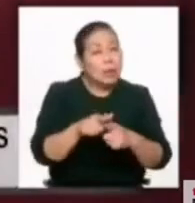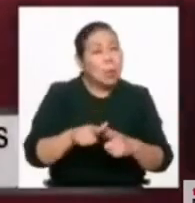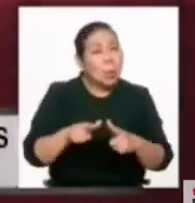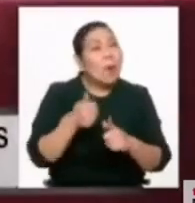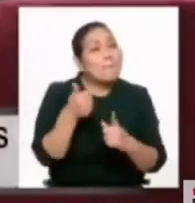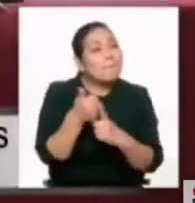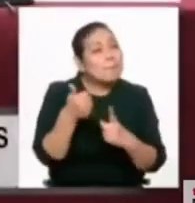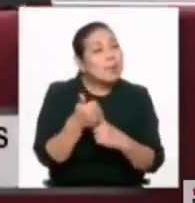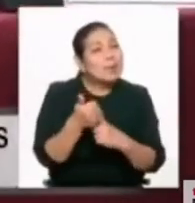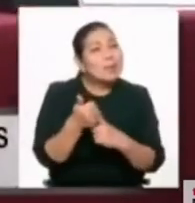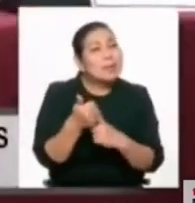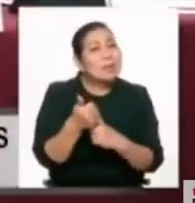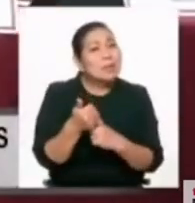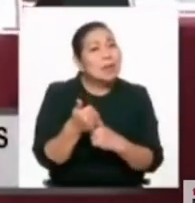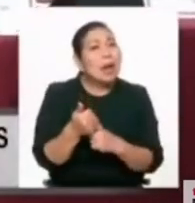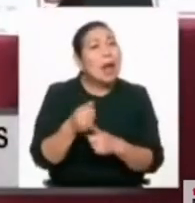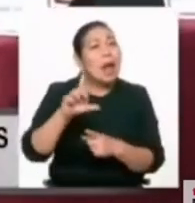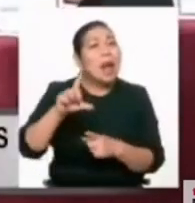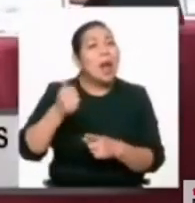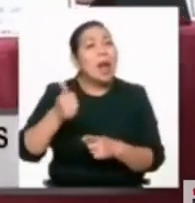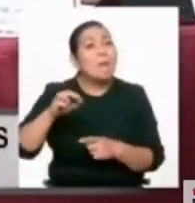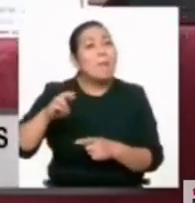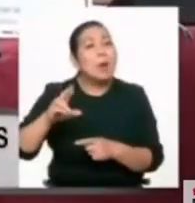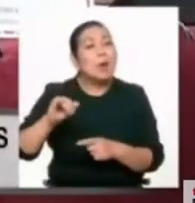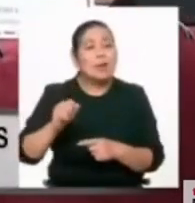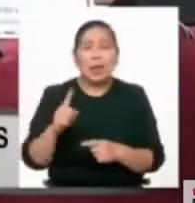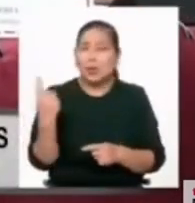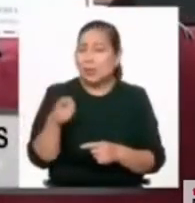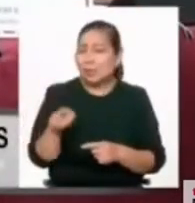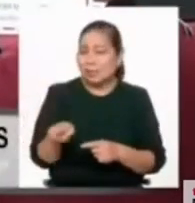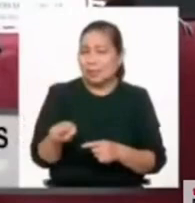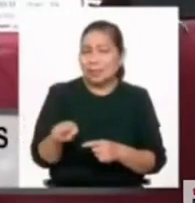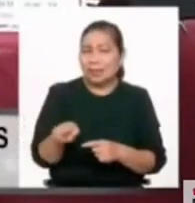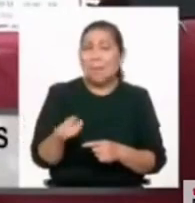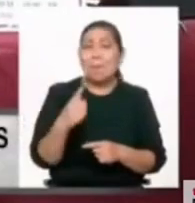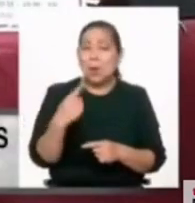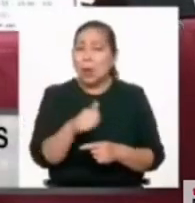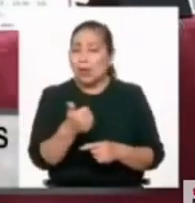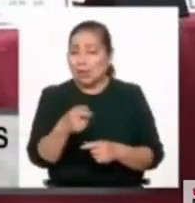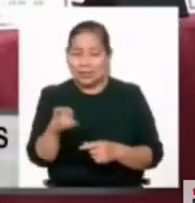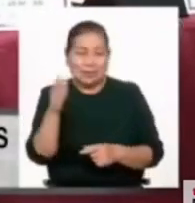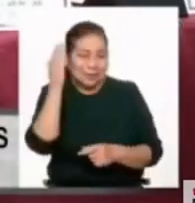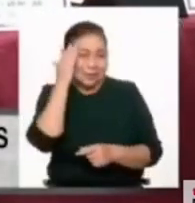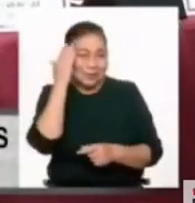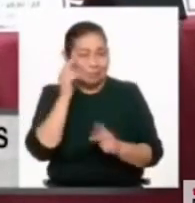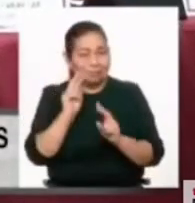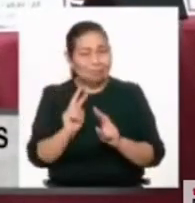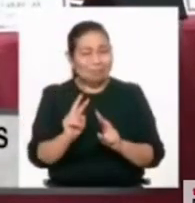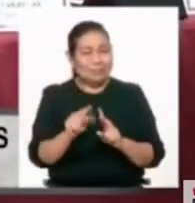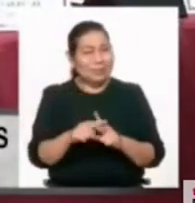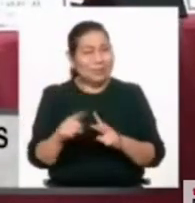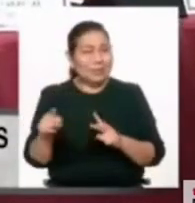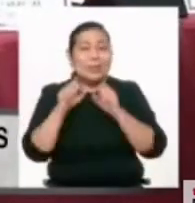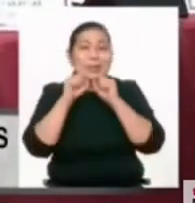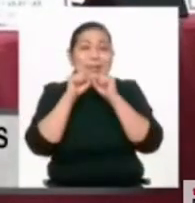caso, la misma central de La Molina. Y no solamente por ese acto, sino por otro que ya ustedes anteriormente lo han visto, se retiró